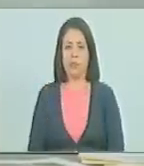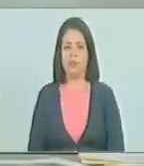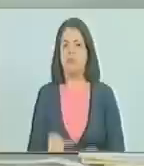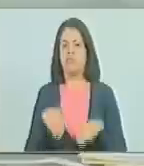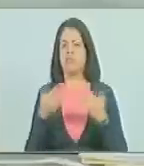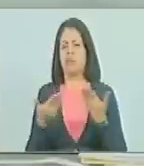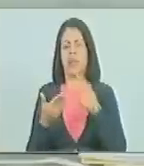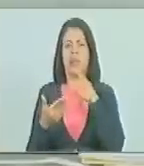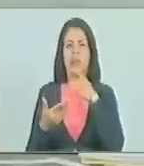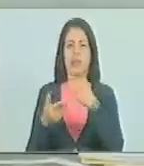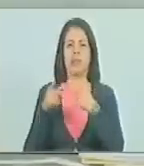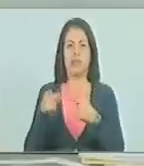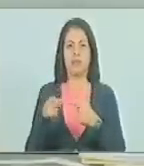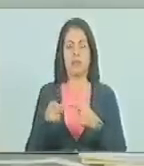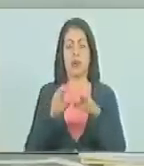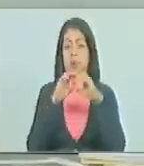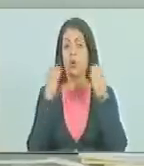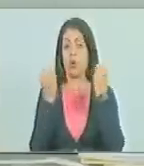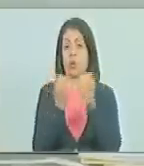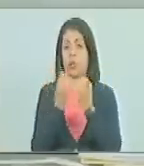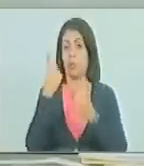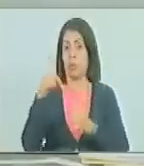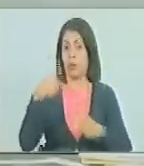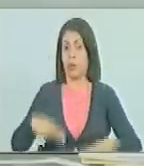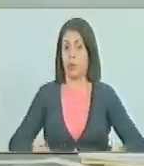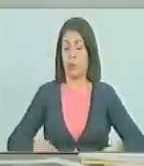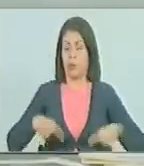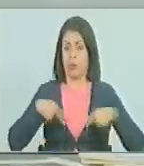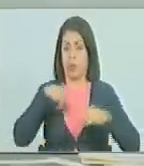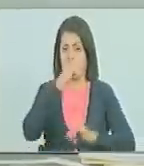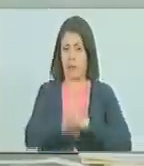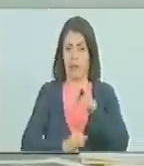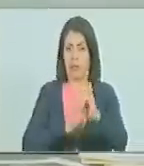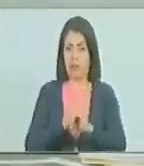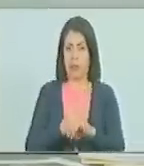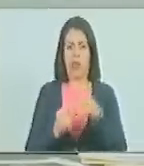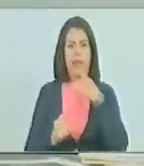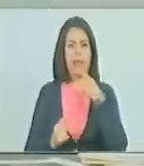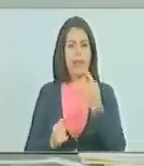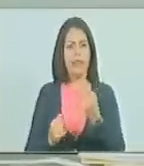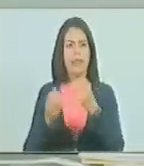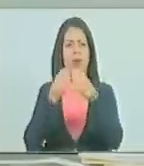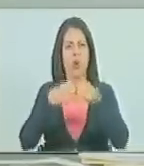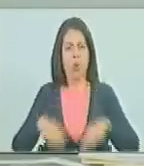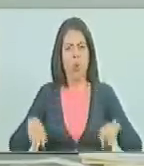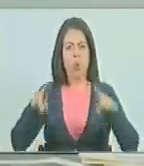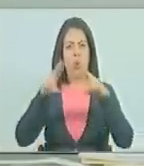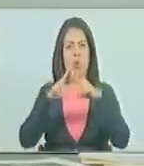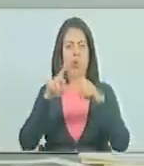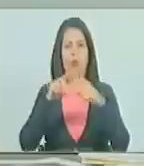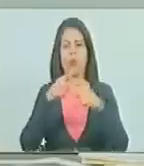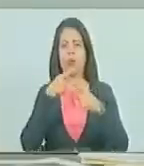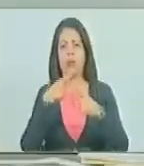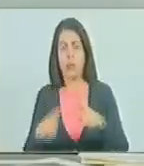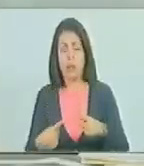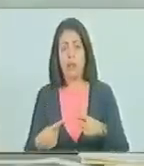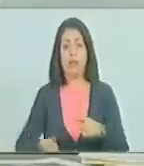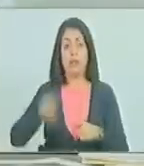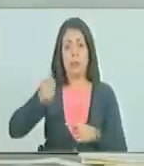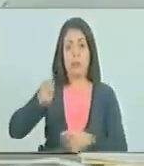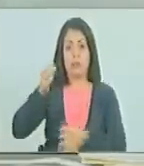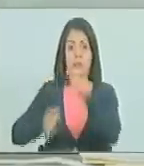¿Qué dirían los organismos de derechos humanos internacionales, de Naciones Unidas? ¿Qué diría la Corte